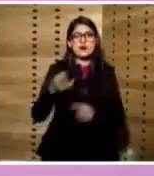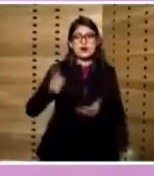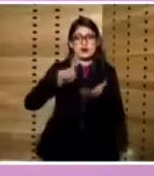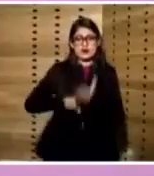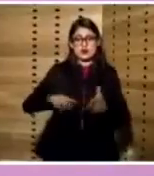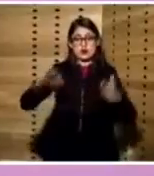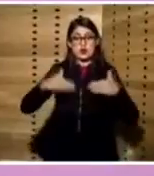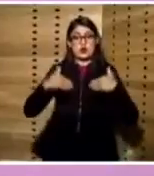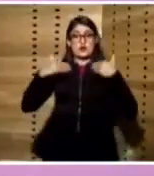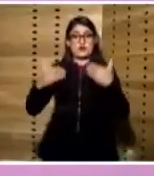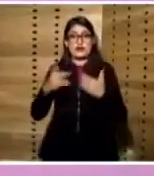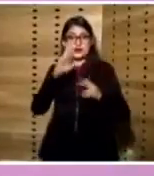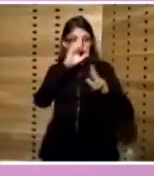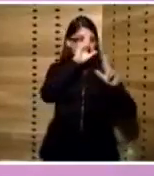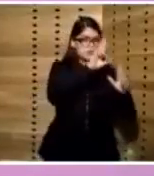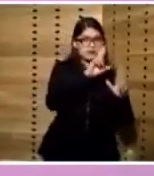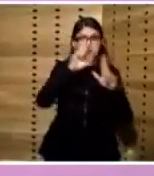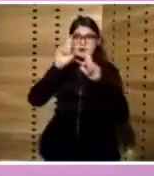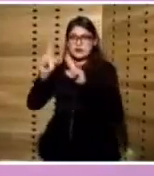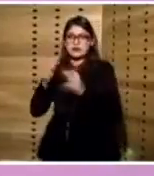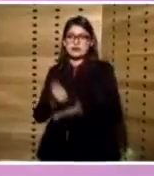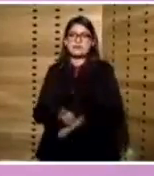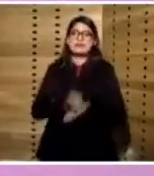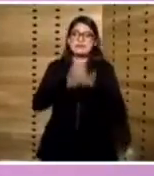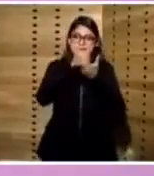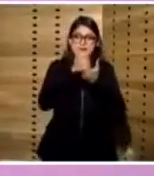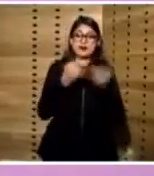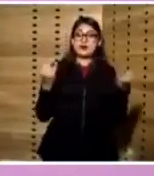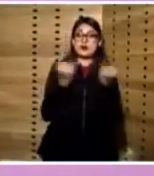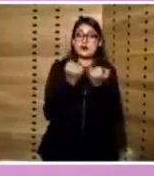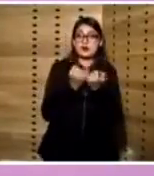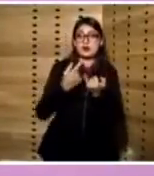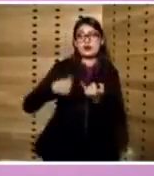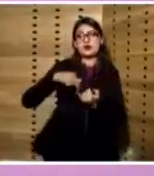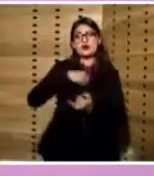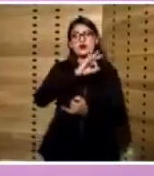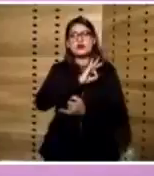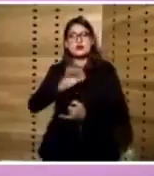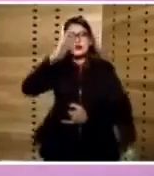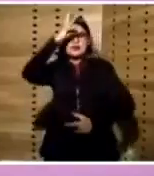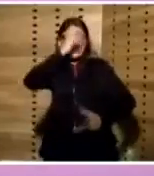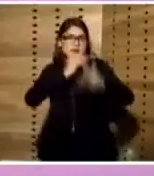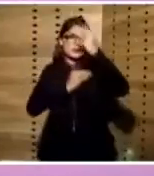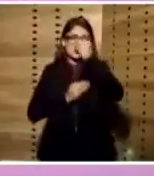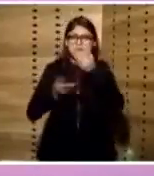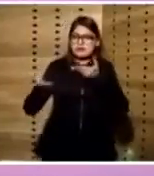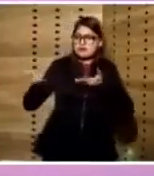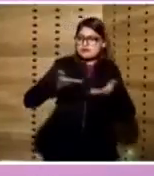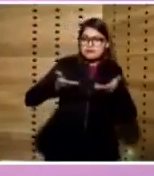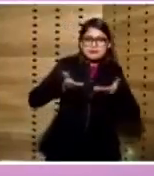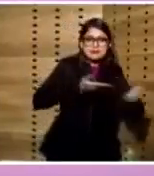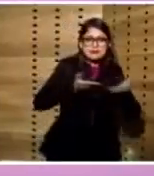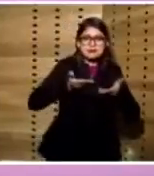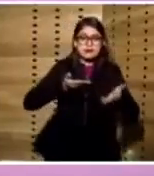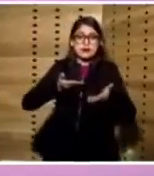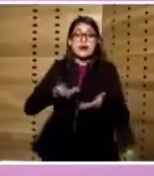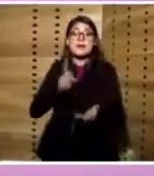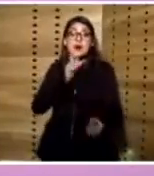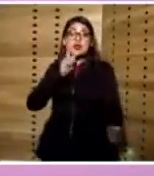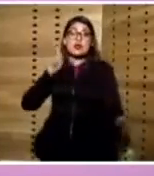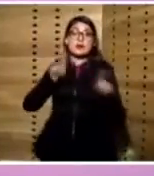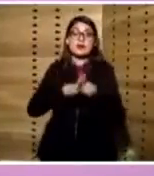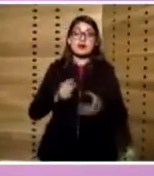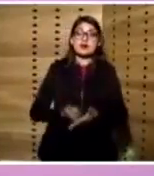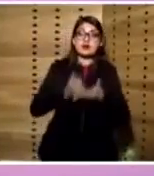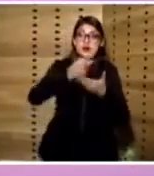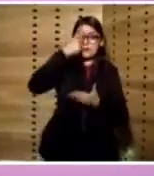confianza y el respeto, al tiempo que permite aprender a unos de otros, pero sobre todo nos